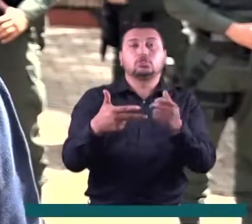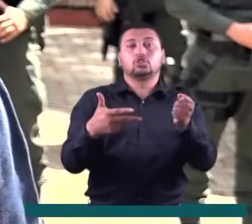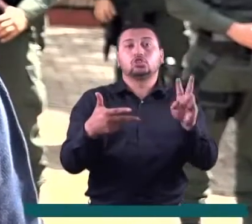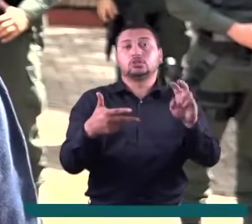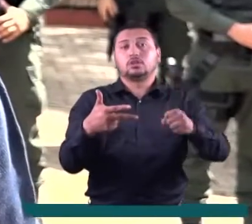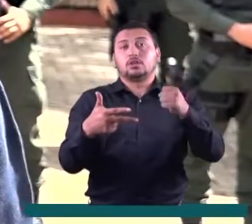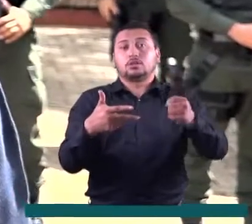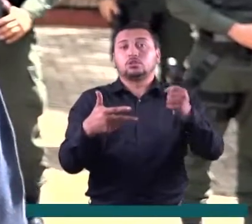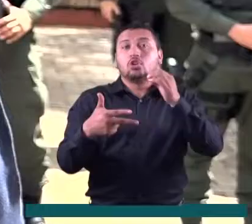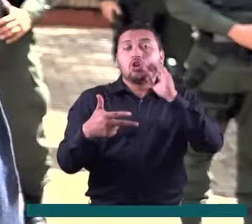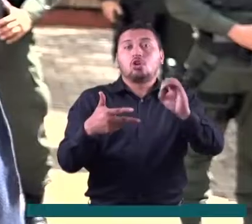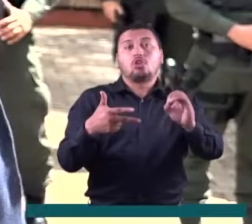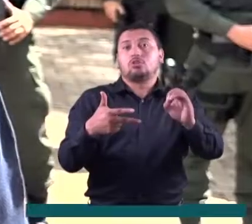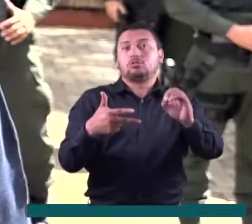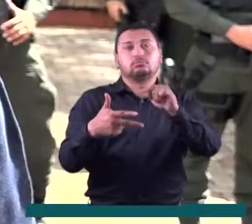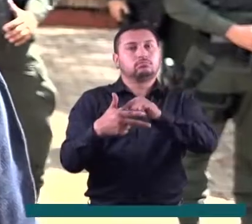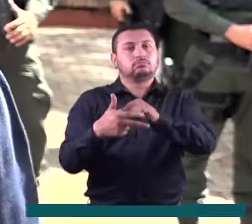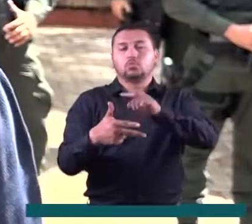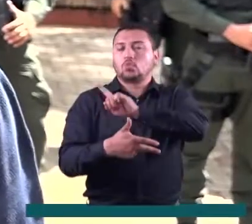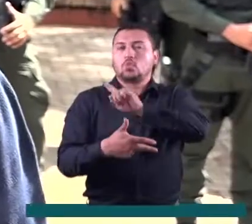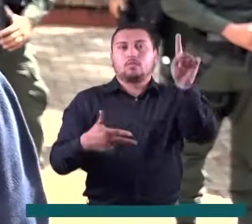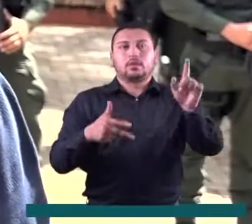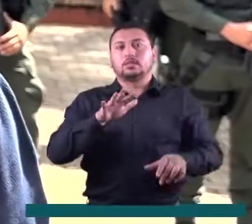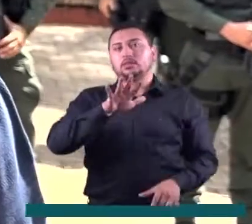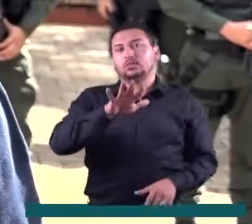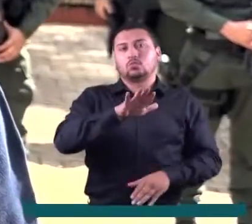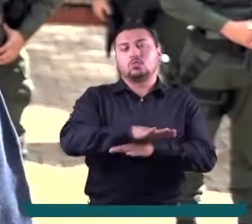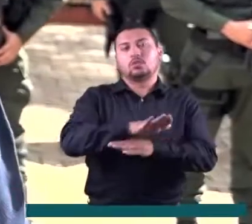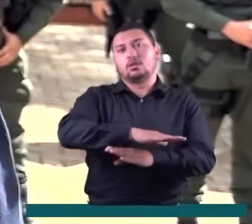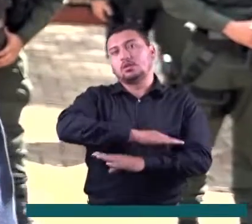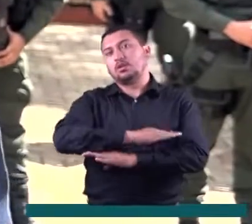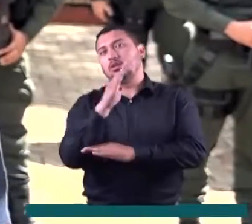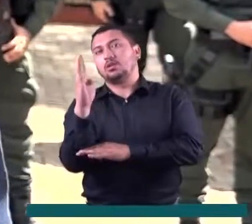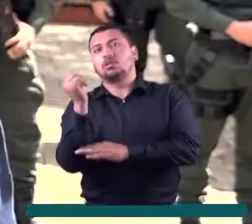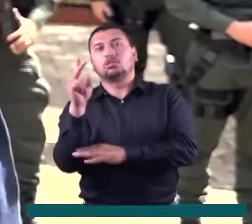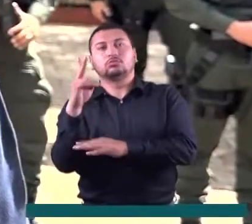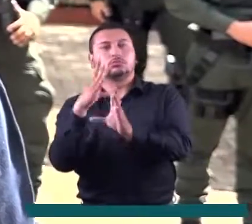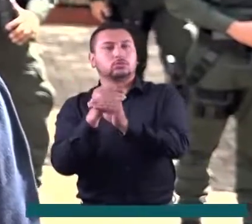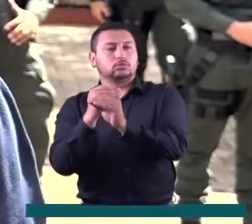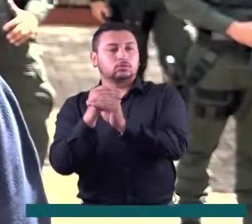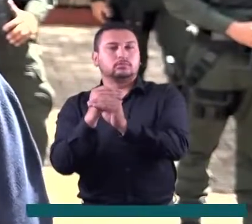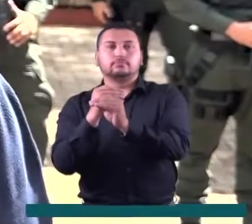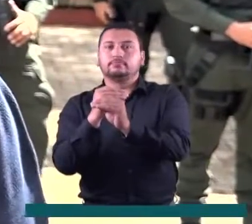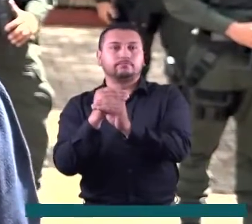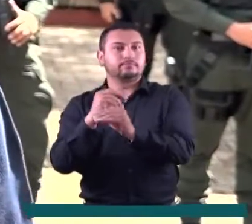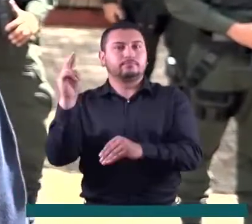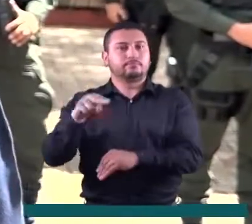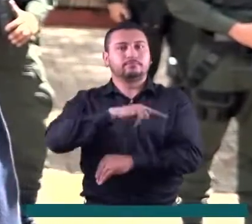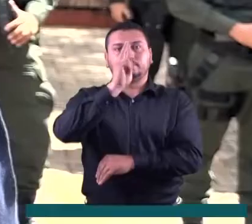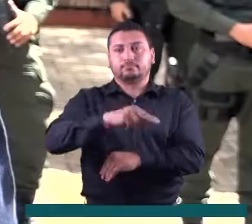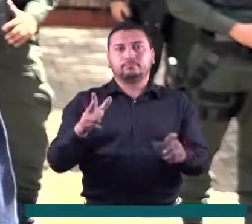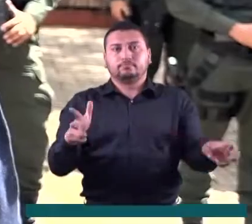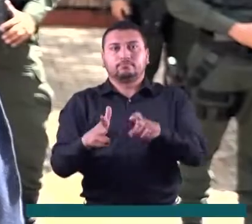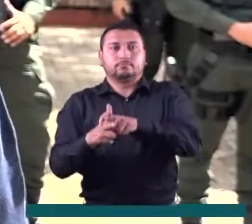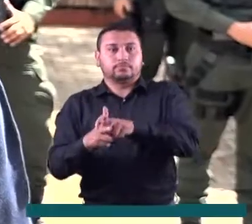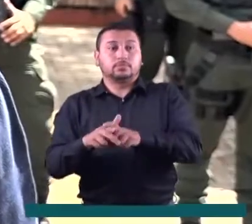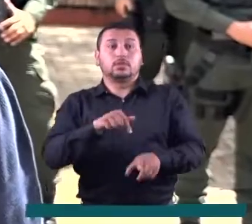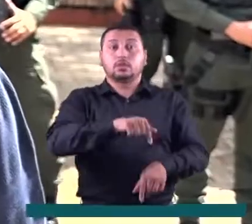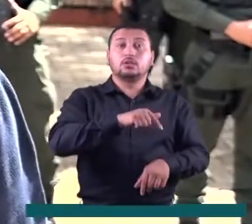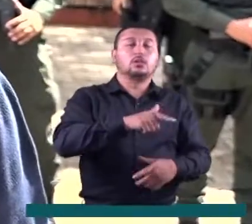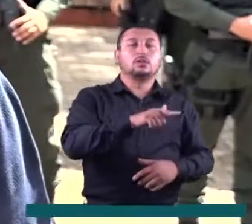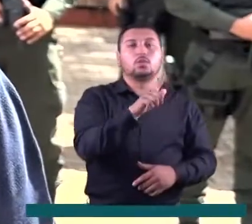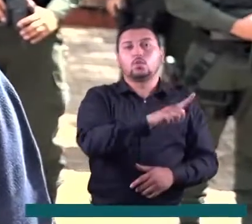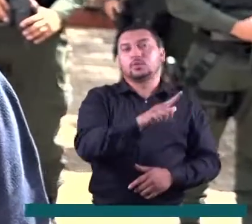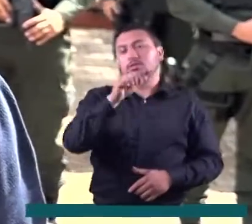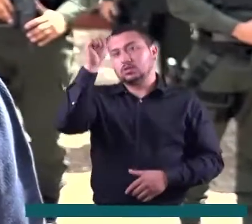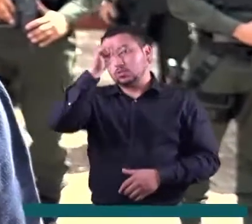de 12 años a partir de las 5 de la tarde a las 9 de la noche todos los días, es decir, de lunes a domingo. Esta es una medida indefinida, pero